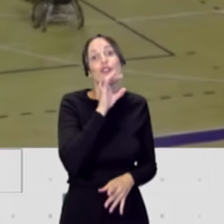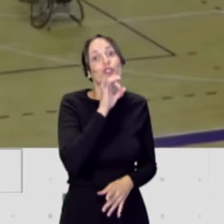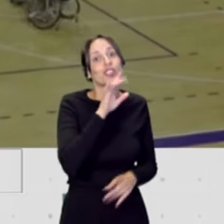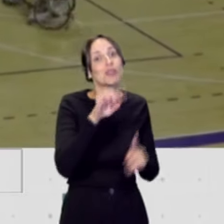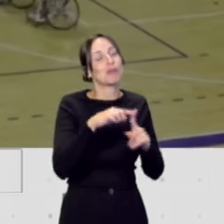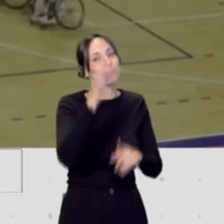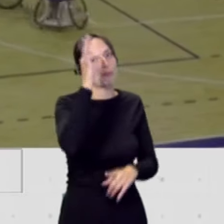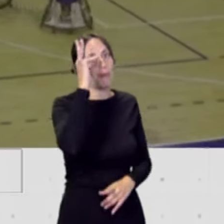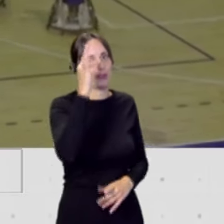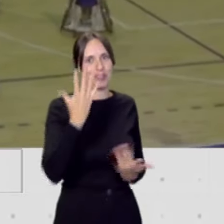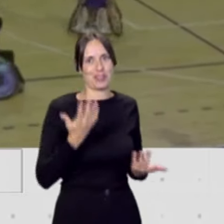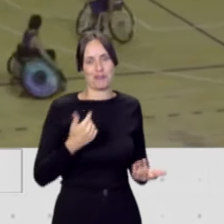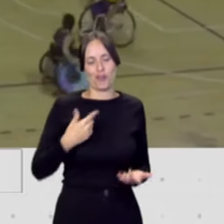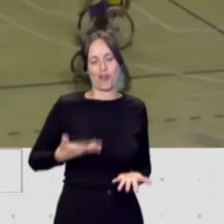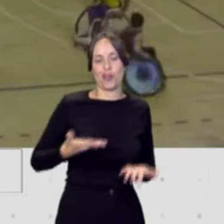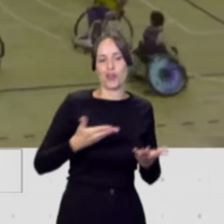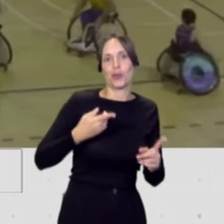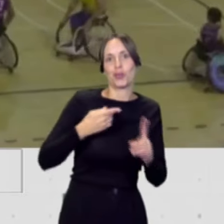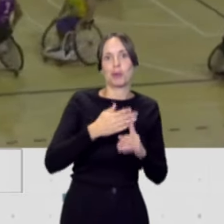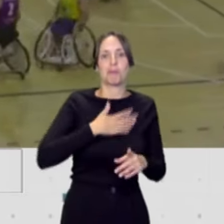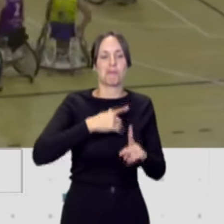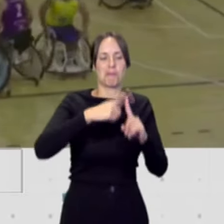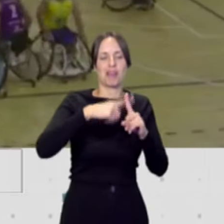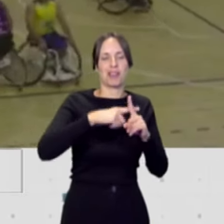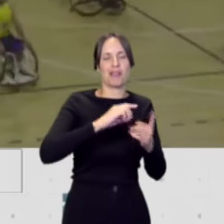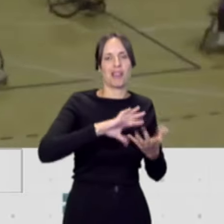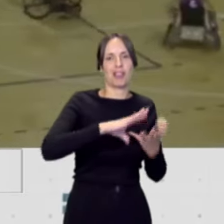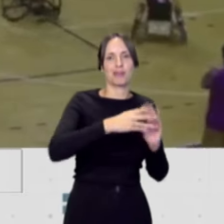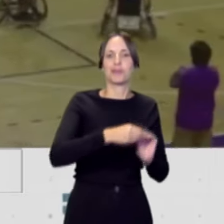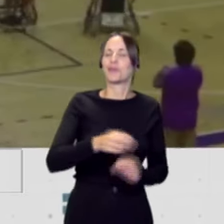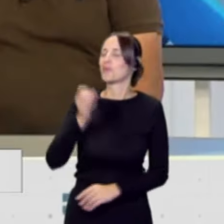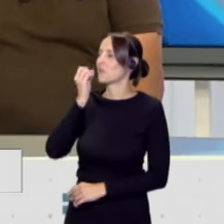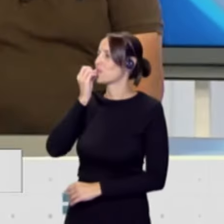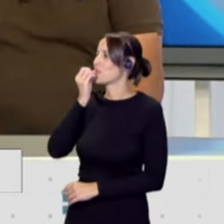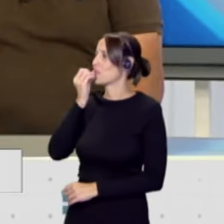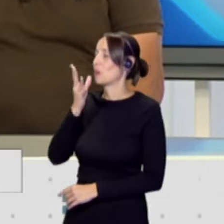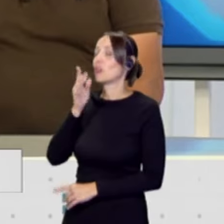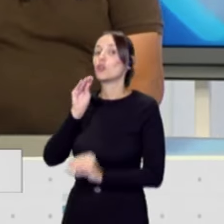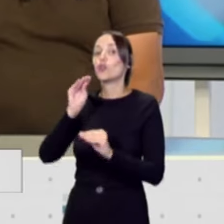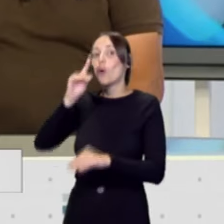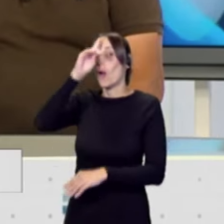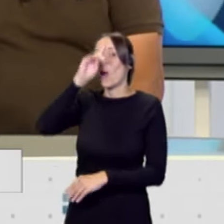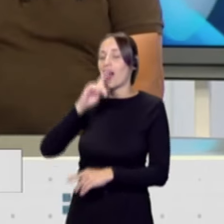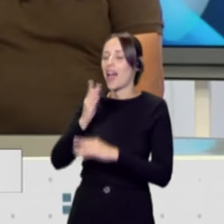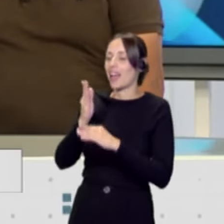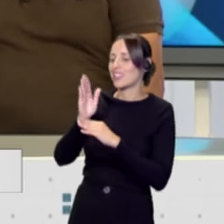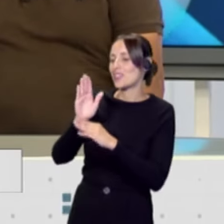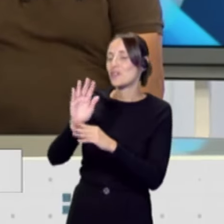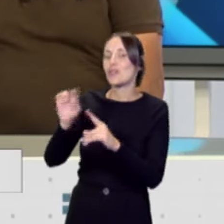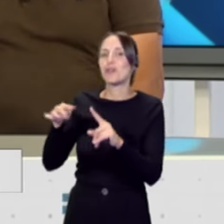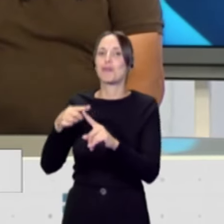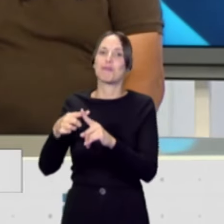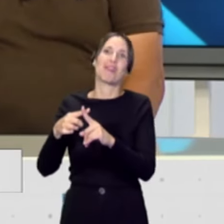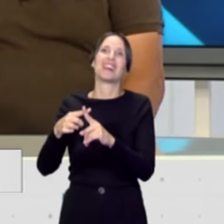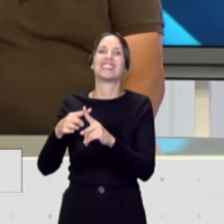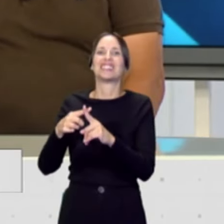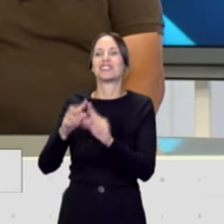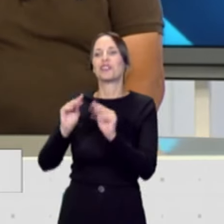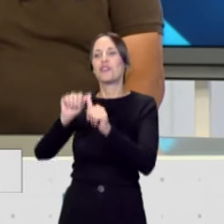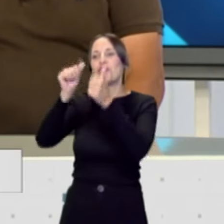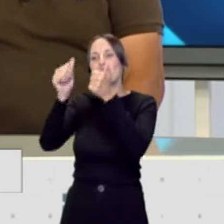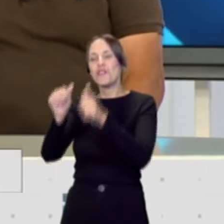positivos, ¿no? Para poder estar al nivel que tenemos que estar, ¿no? Muy bien. Bueno, pues con esa actitud y con esas buenas modelos, ¿no? Seguimos